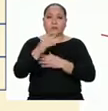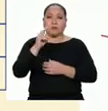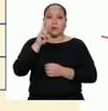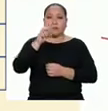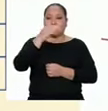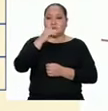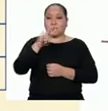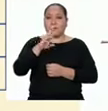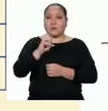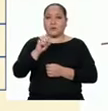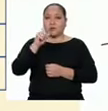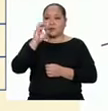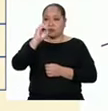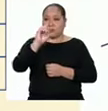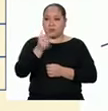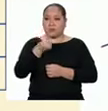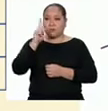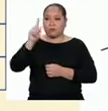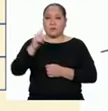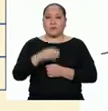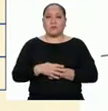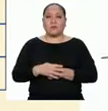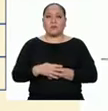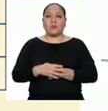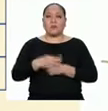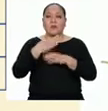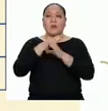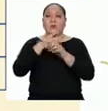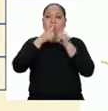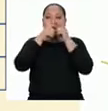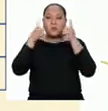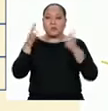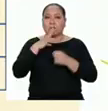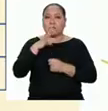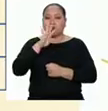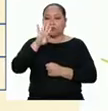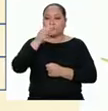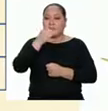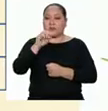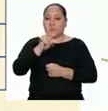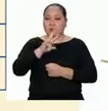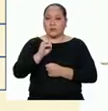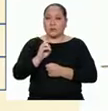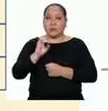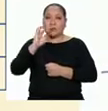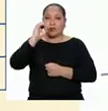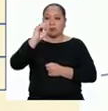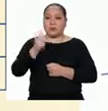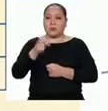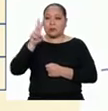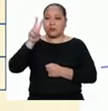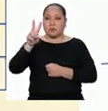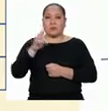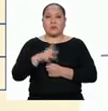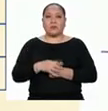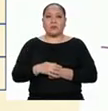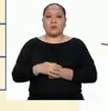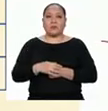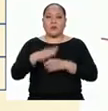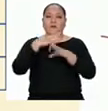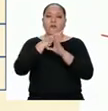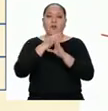1 décimo. Para forma, lengua en la que habla, 2 décimos. Y para